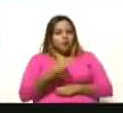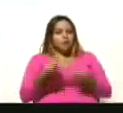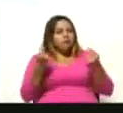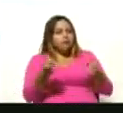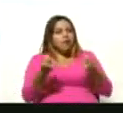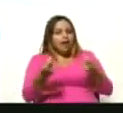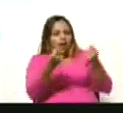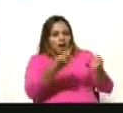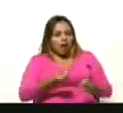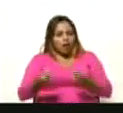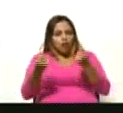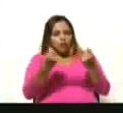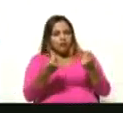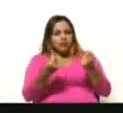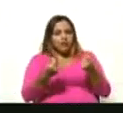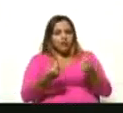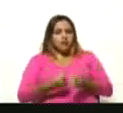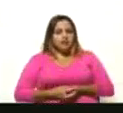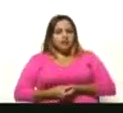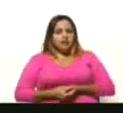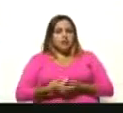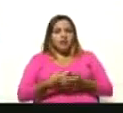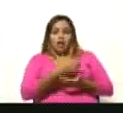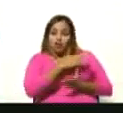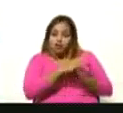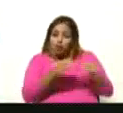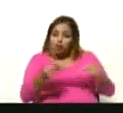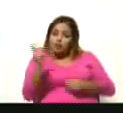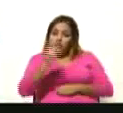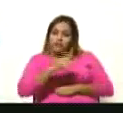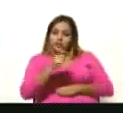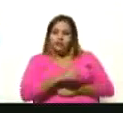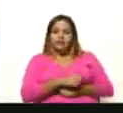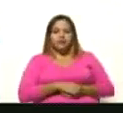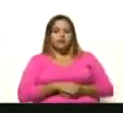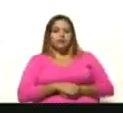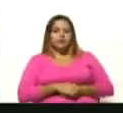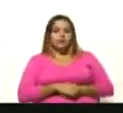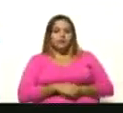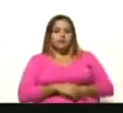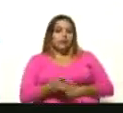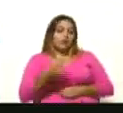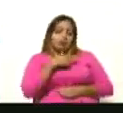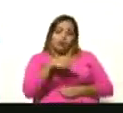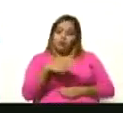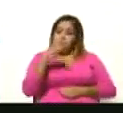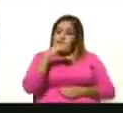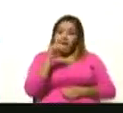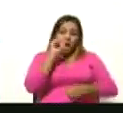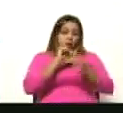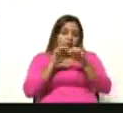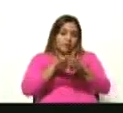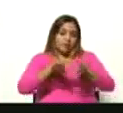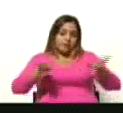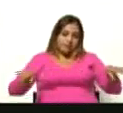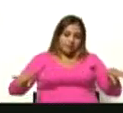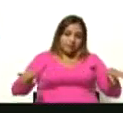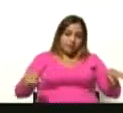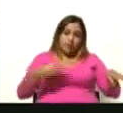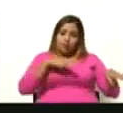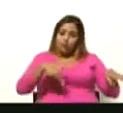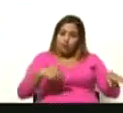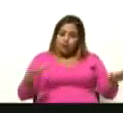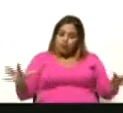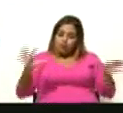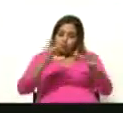reactivación económica que tanto a todos nos ocupa. No somos aguas separadas, sino